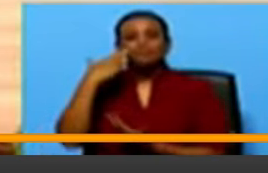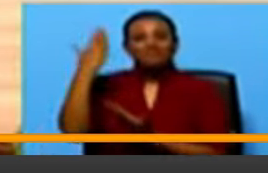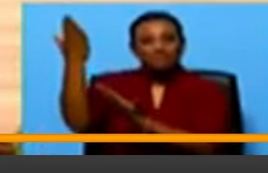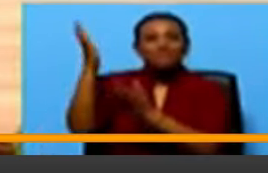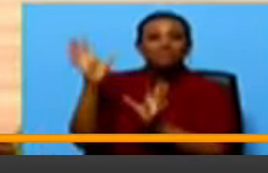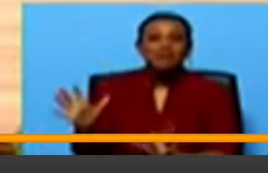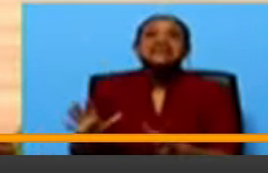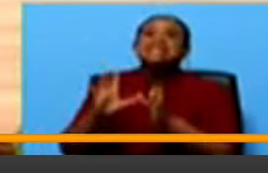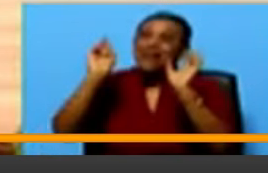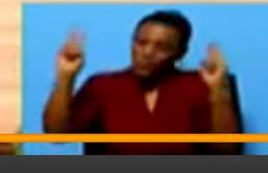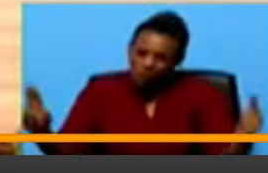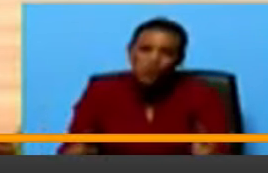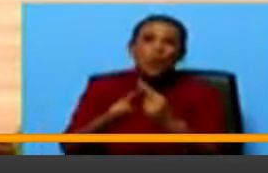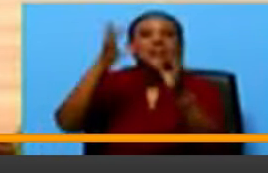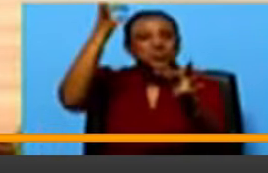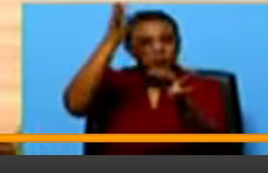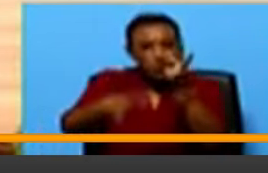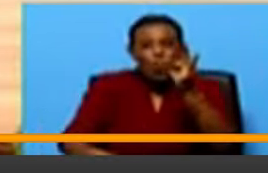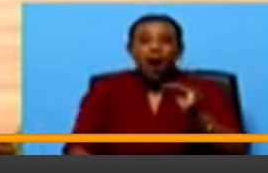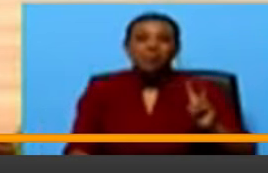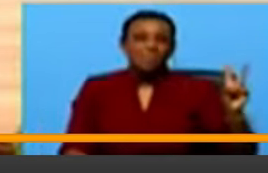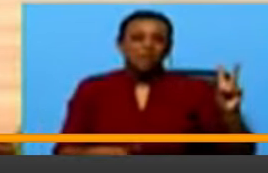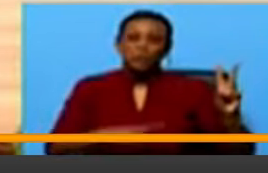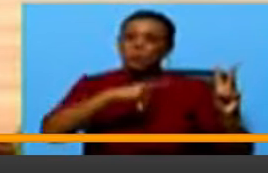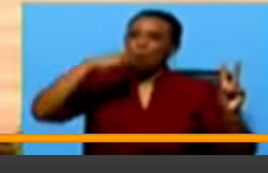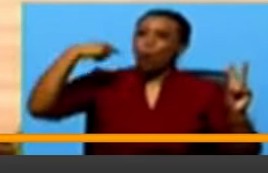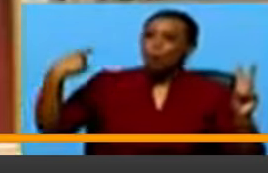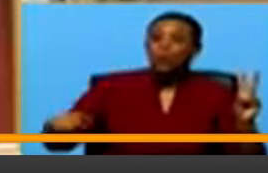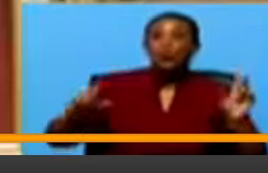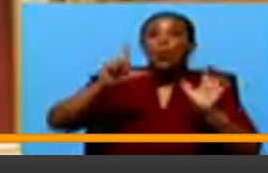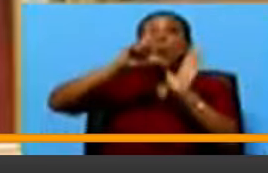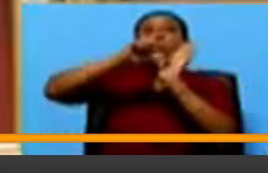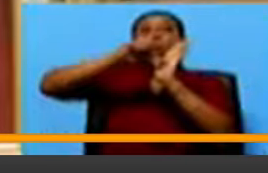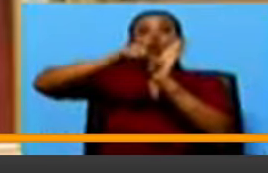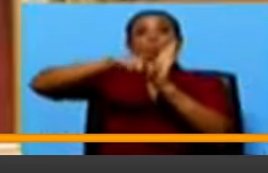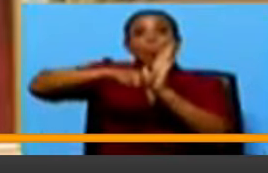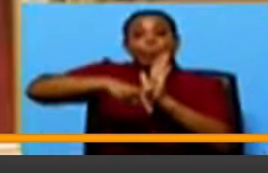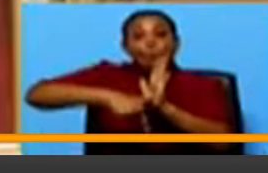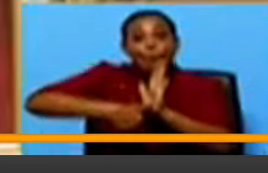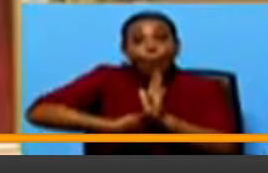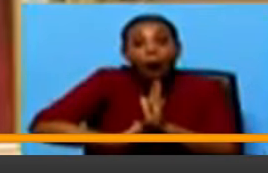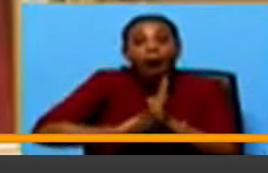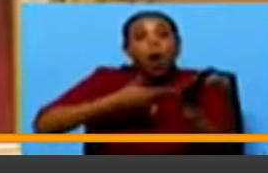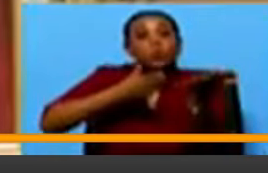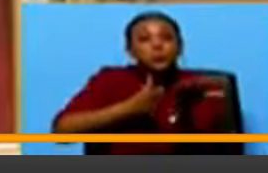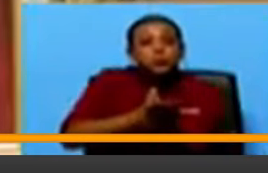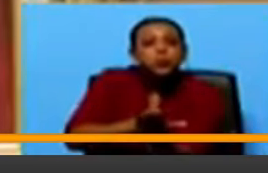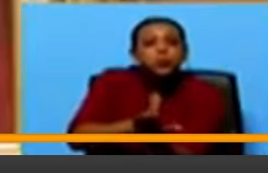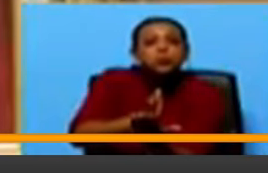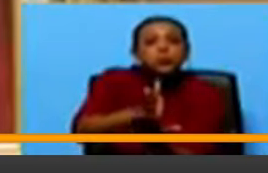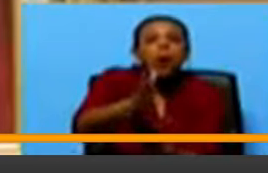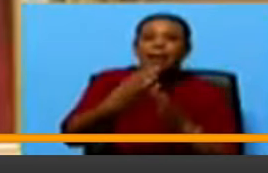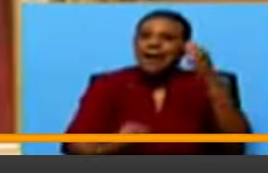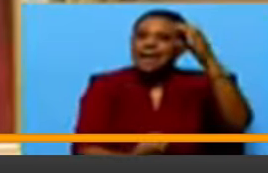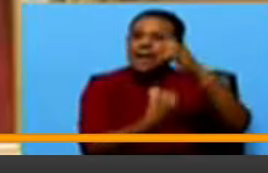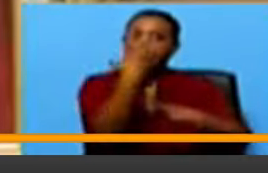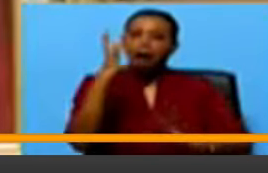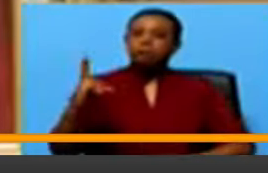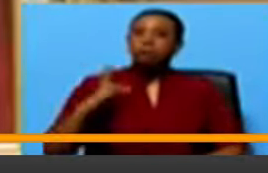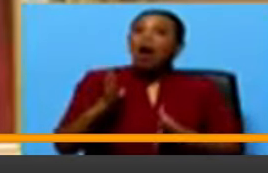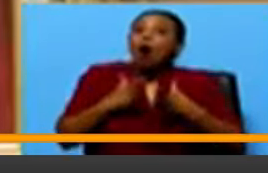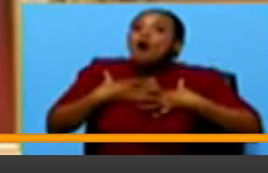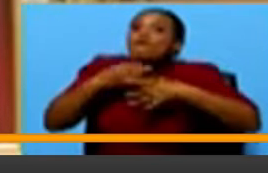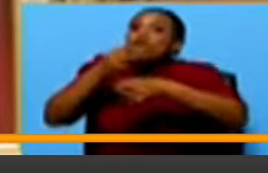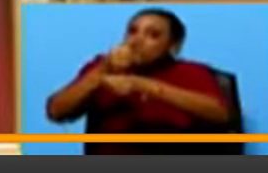Y se dio el encuentro de esos dos gigantes. Y luego, transitar el camino de construir relaciones de